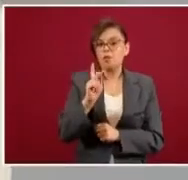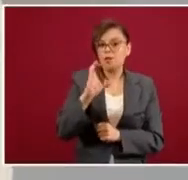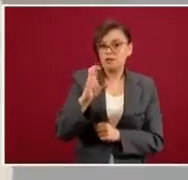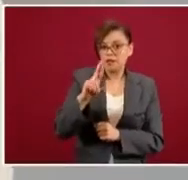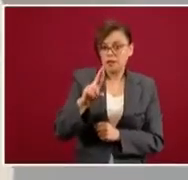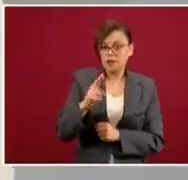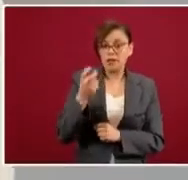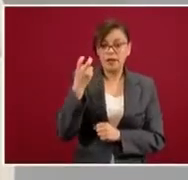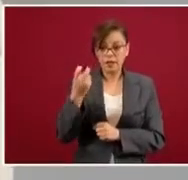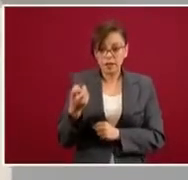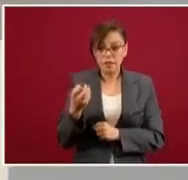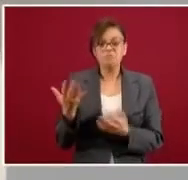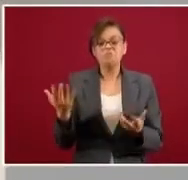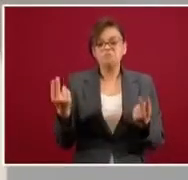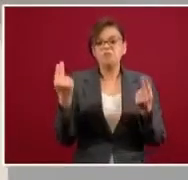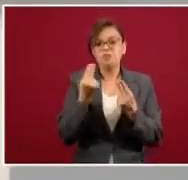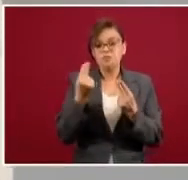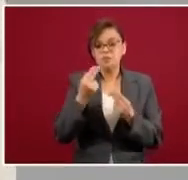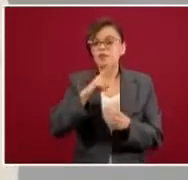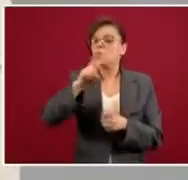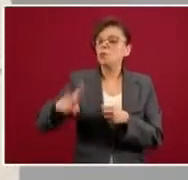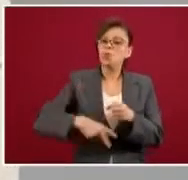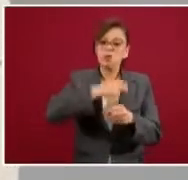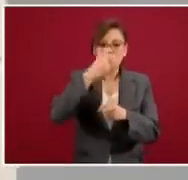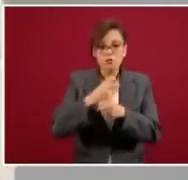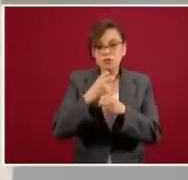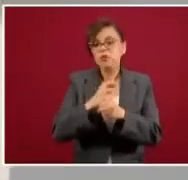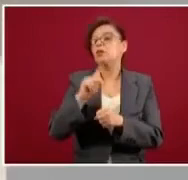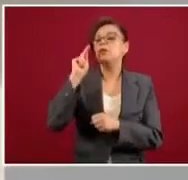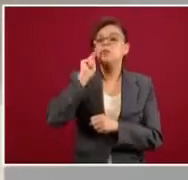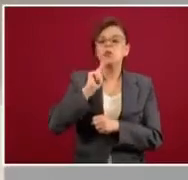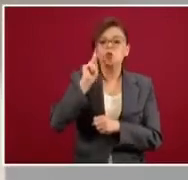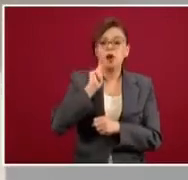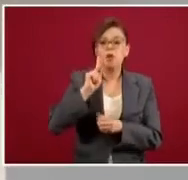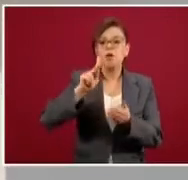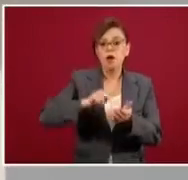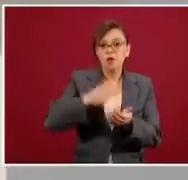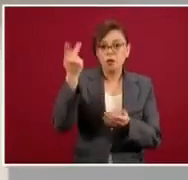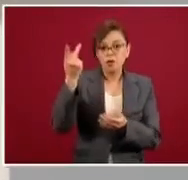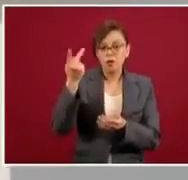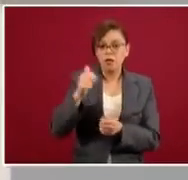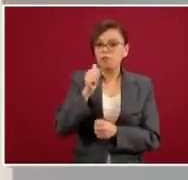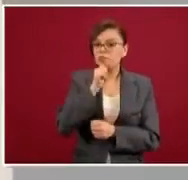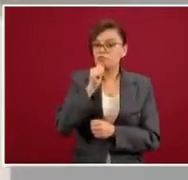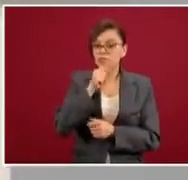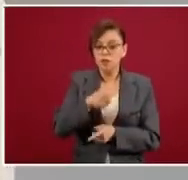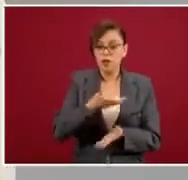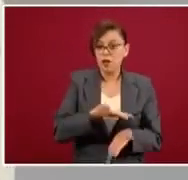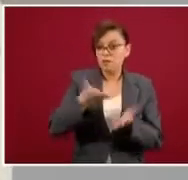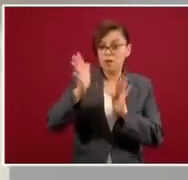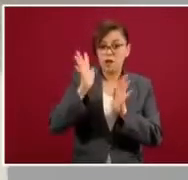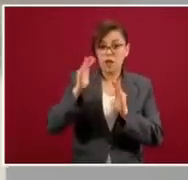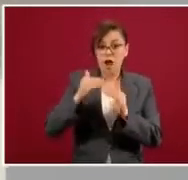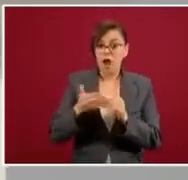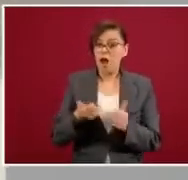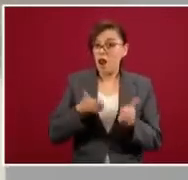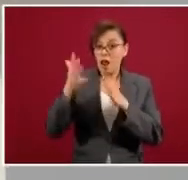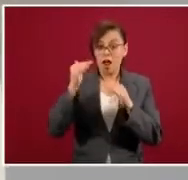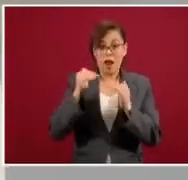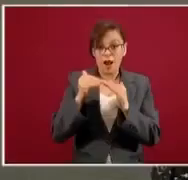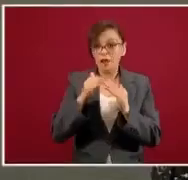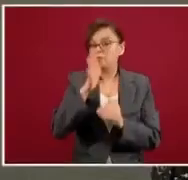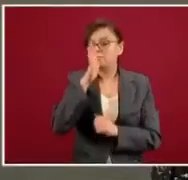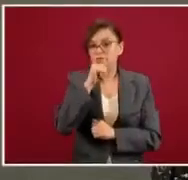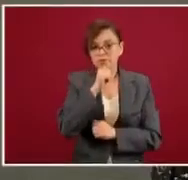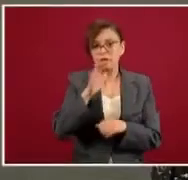llevar a que se necesite hacer una segunda prueba antes de que las personas sean dadas de alta para estar seguros que no van a continuar